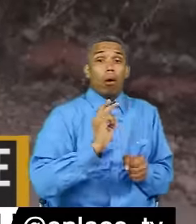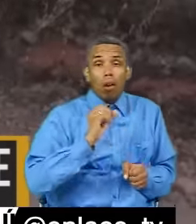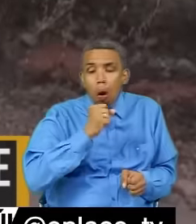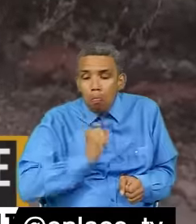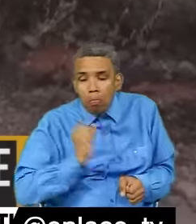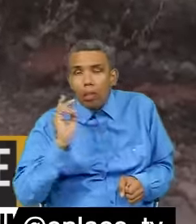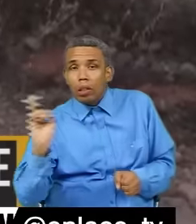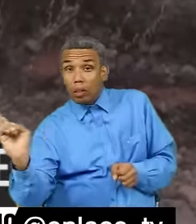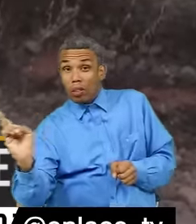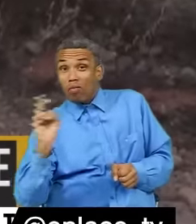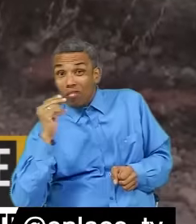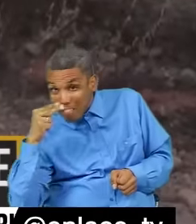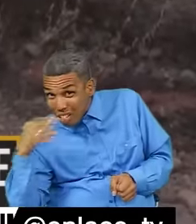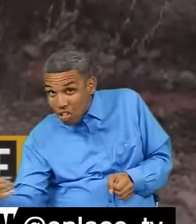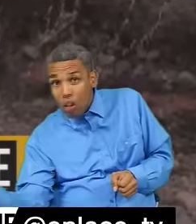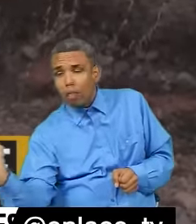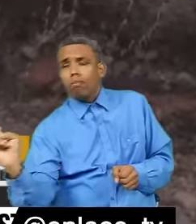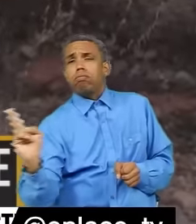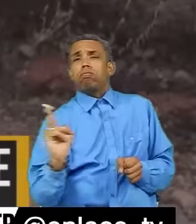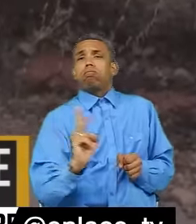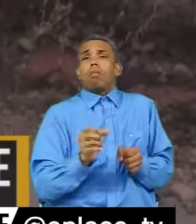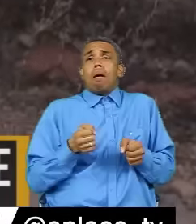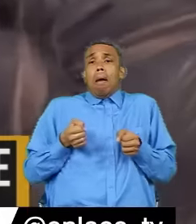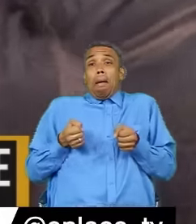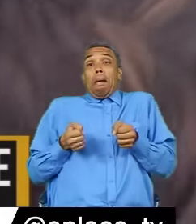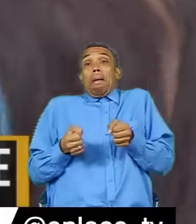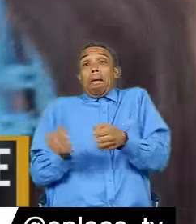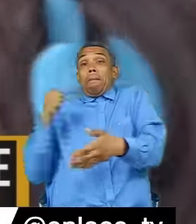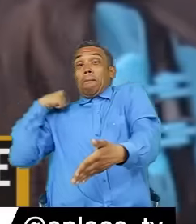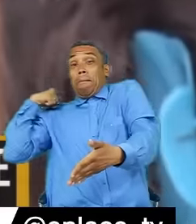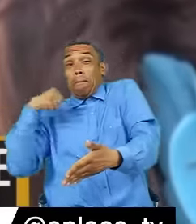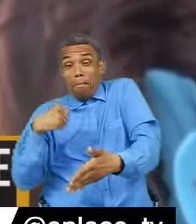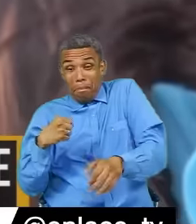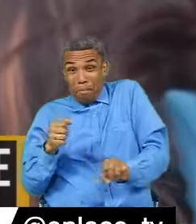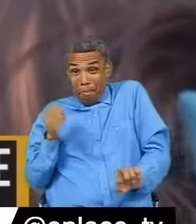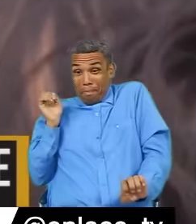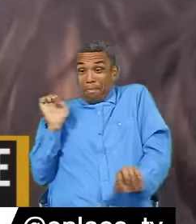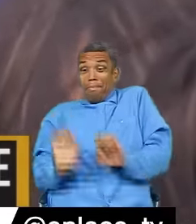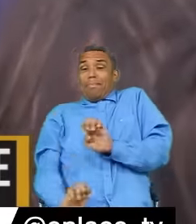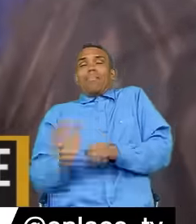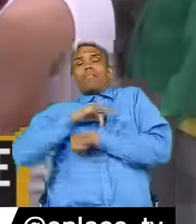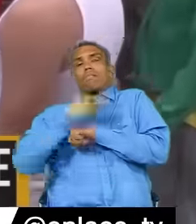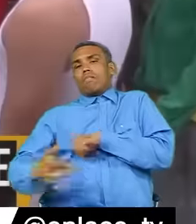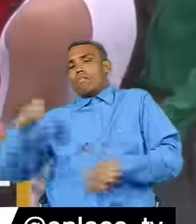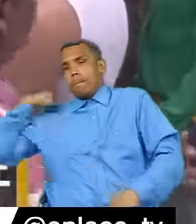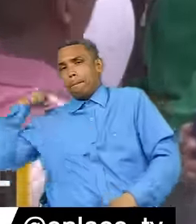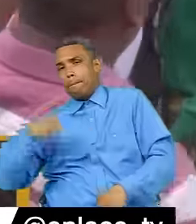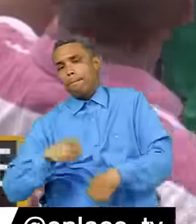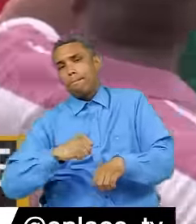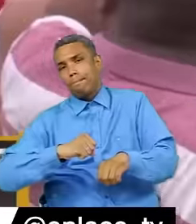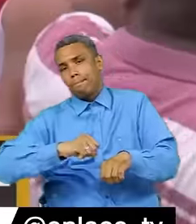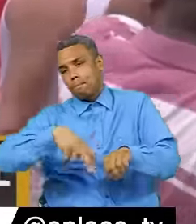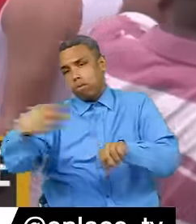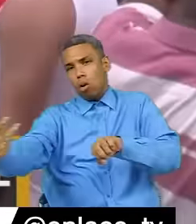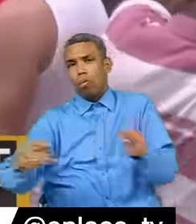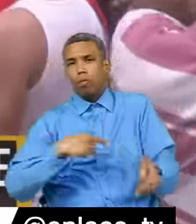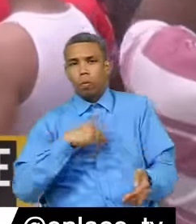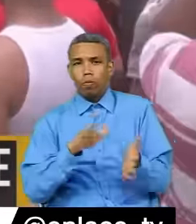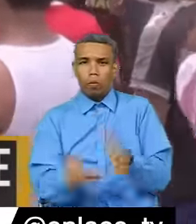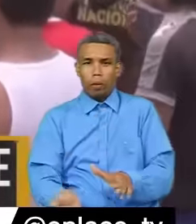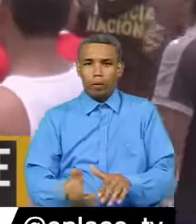reaccionar. Lamentablemente pues resultan estas dos personas muertas en el accidente de tránsito. Un procedimiento normal, manda la